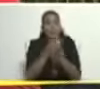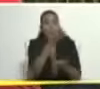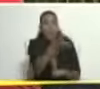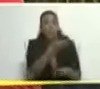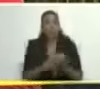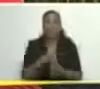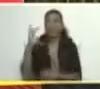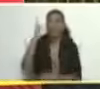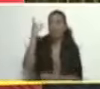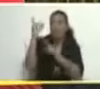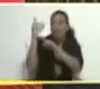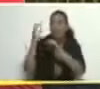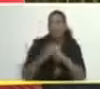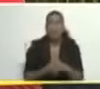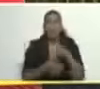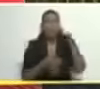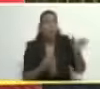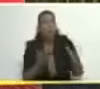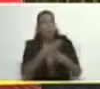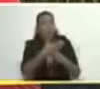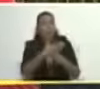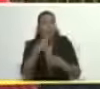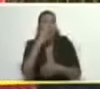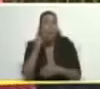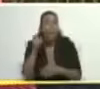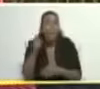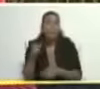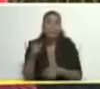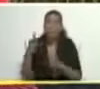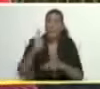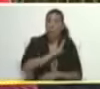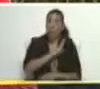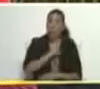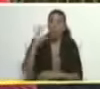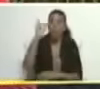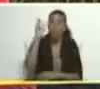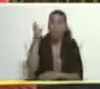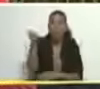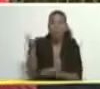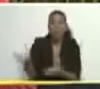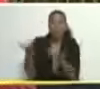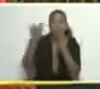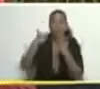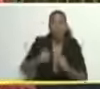de Bolivia compartió con nosotros muchos aspectos importantes.